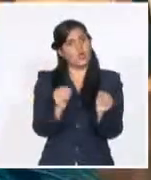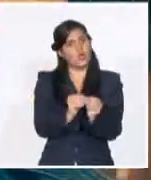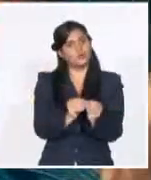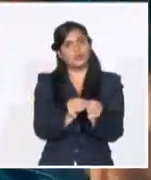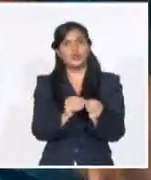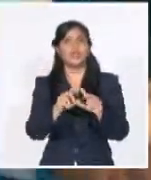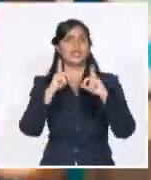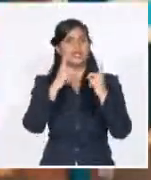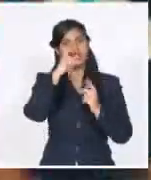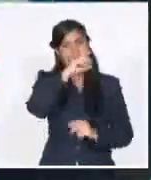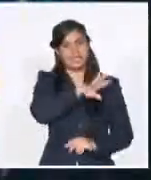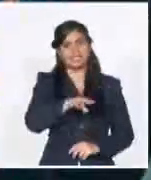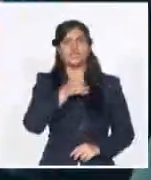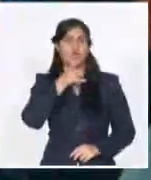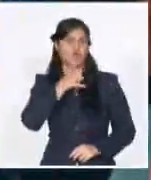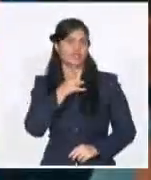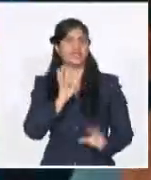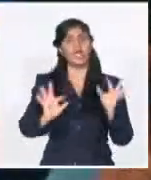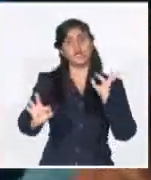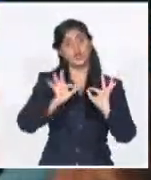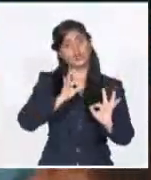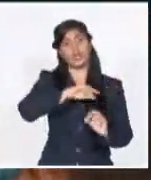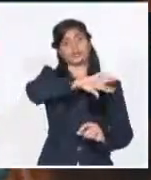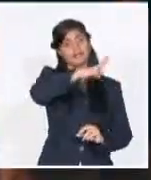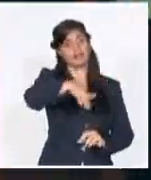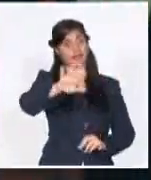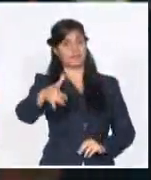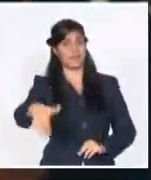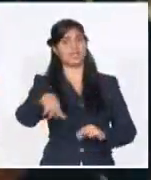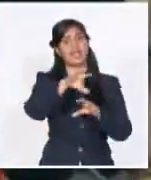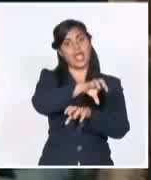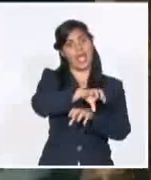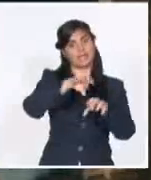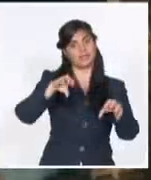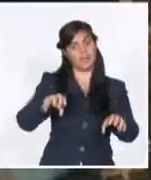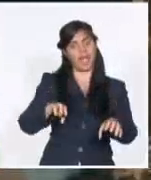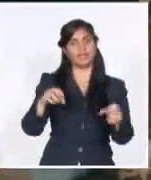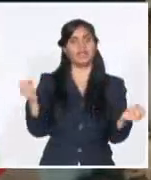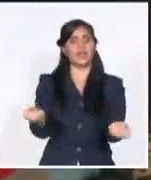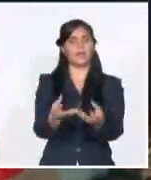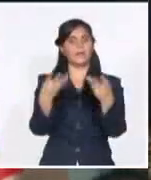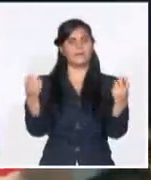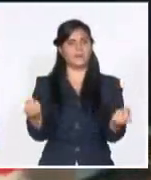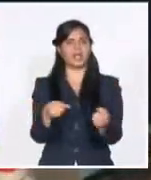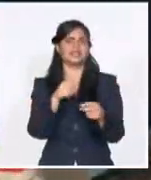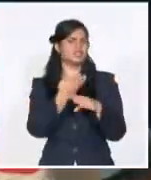mares, animales y plantas es cuidar.